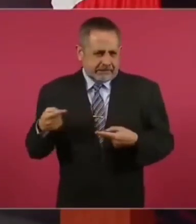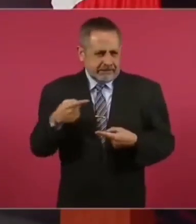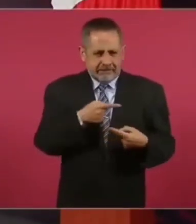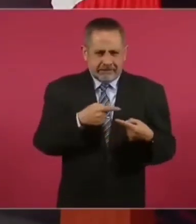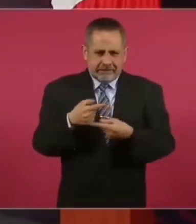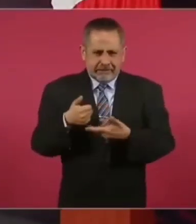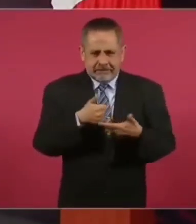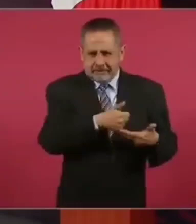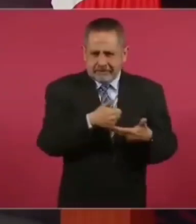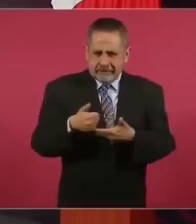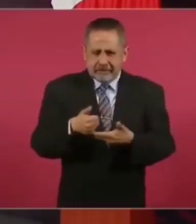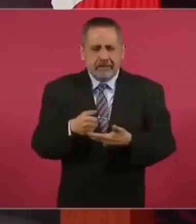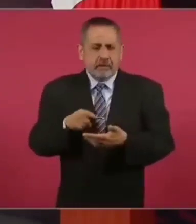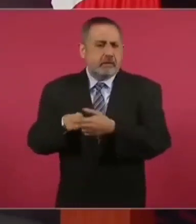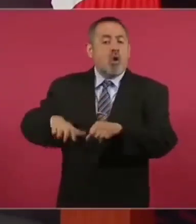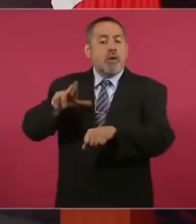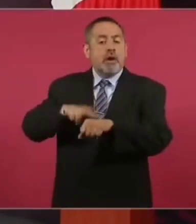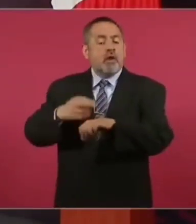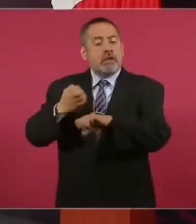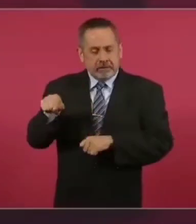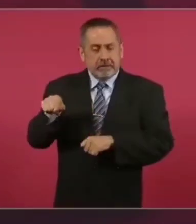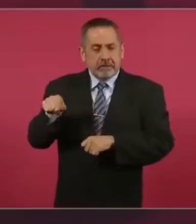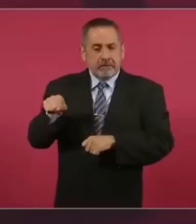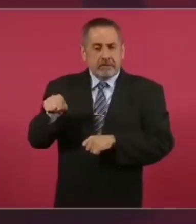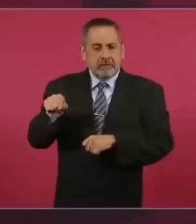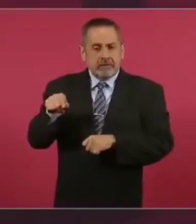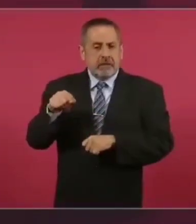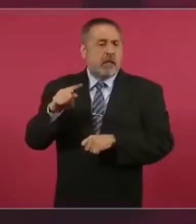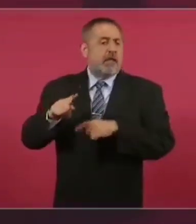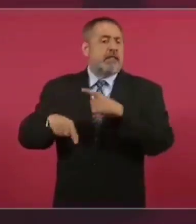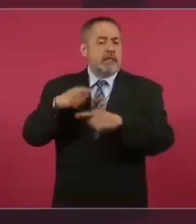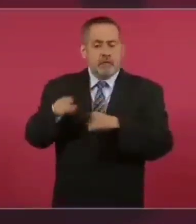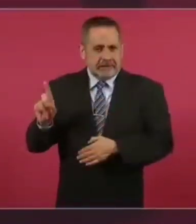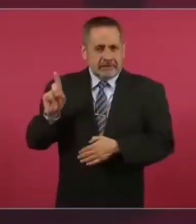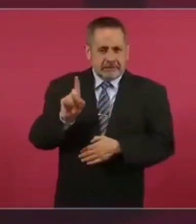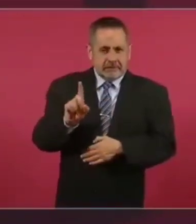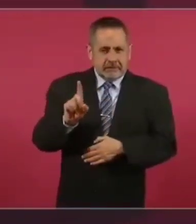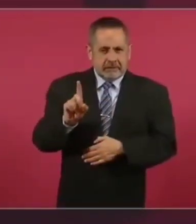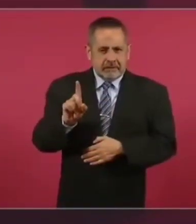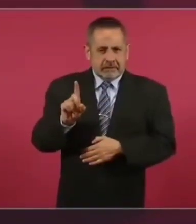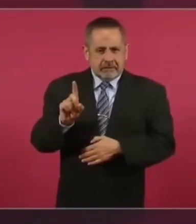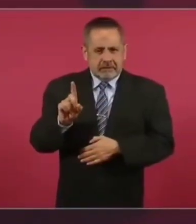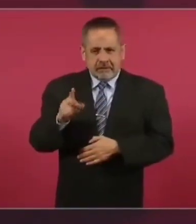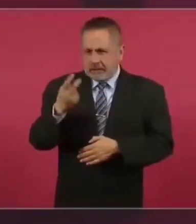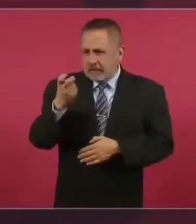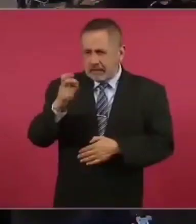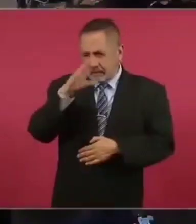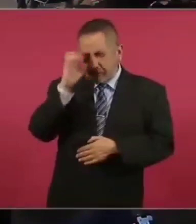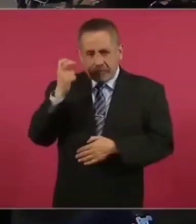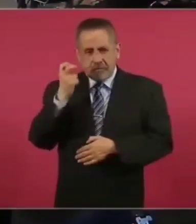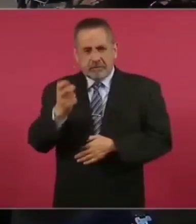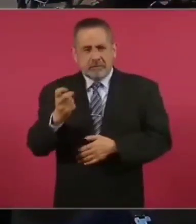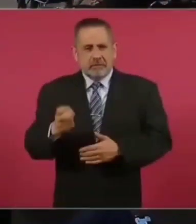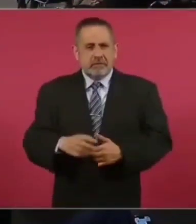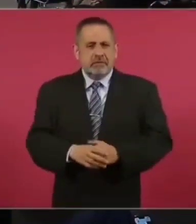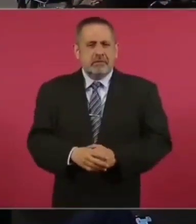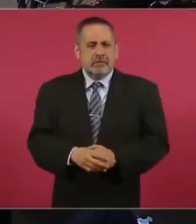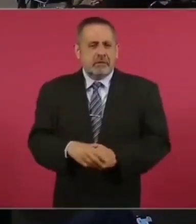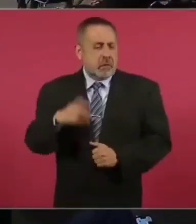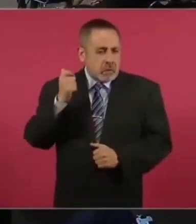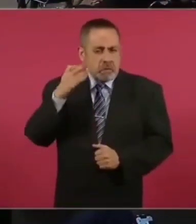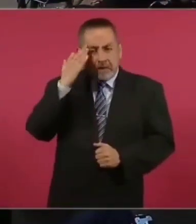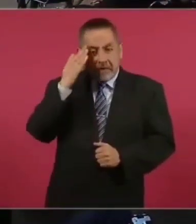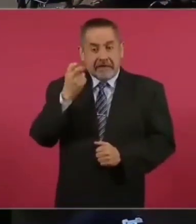estaba de gobernador en el Estado de México. Y luego llega a la presidencia y es esta foto de ese